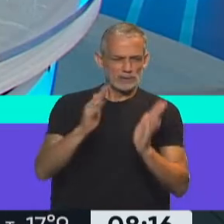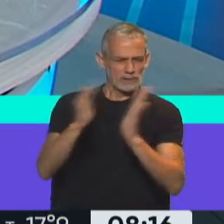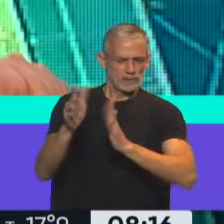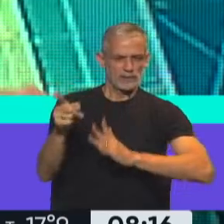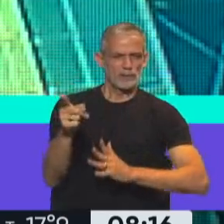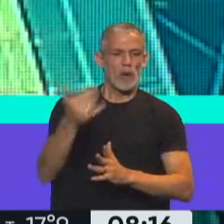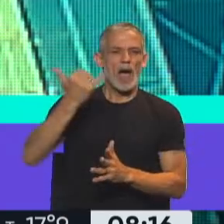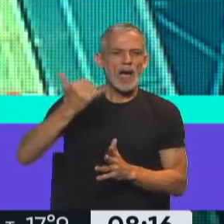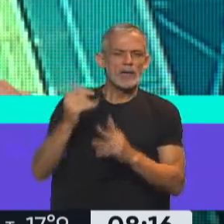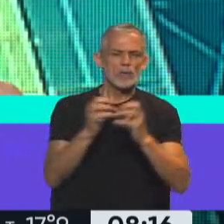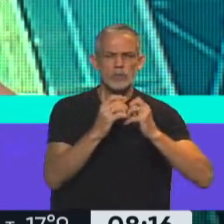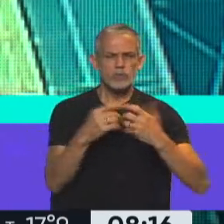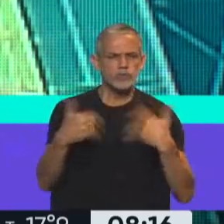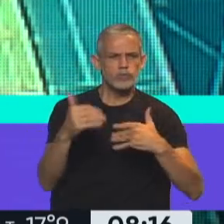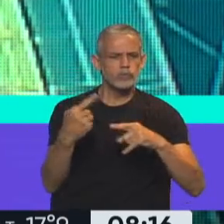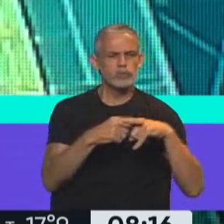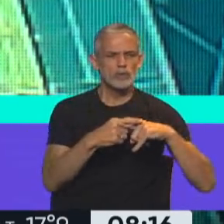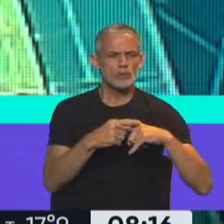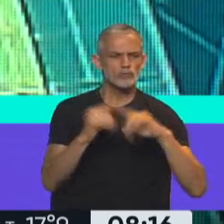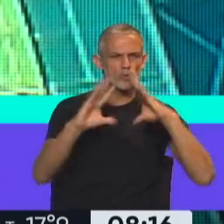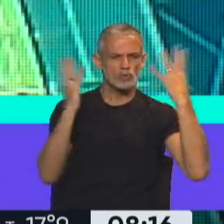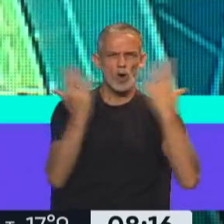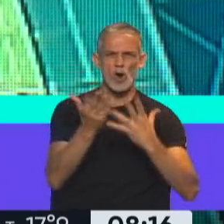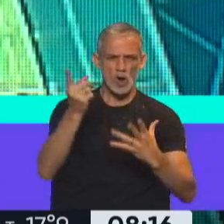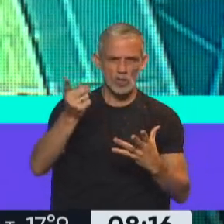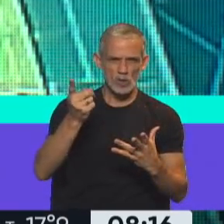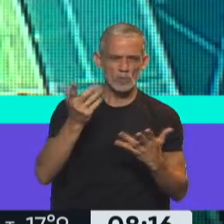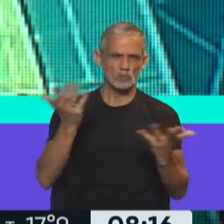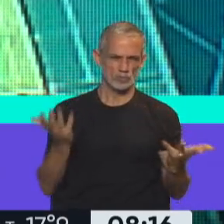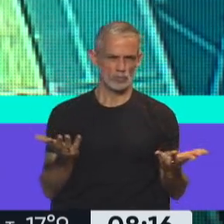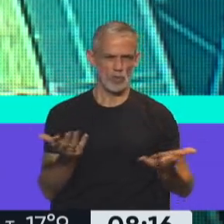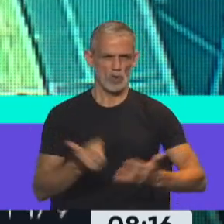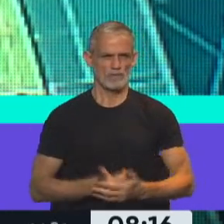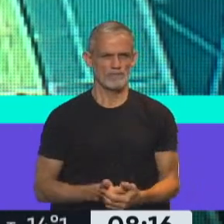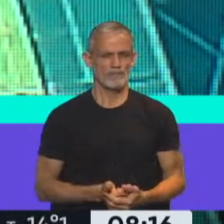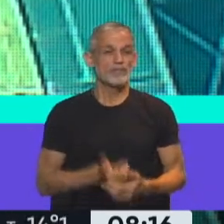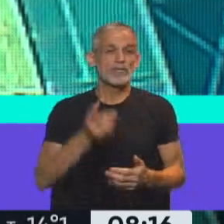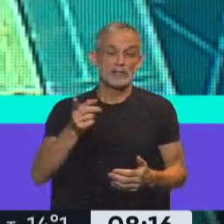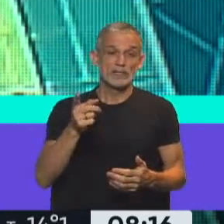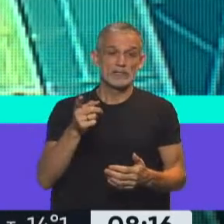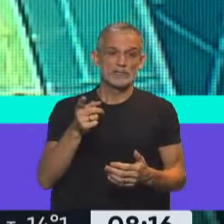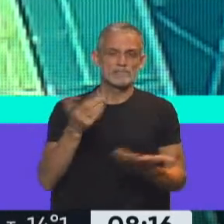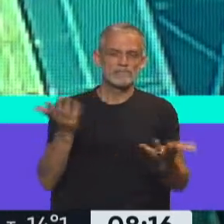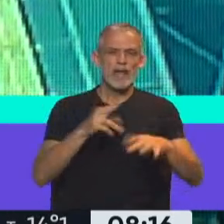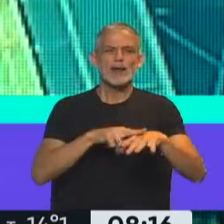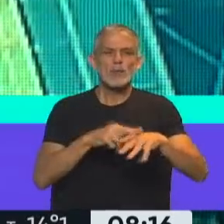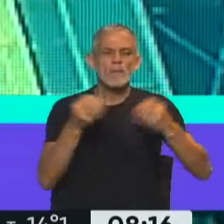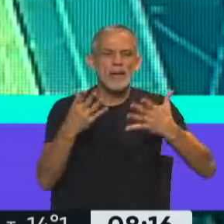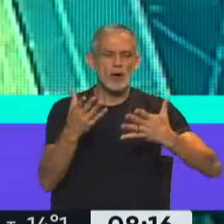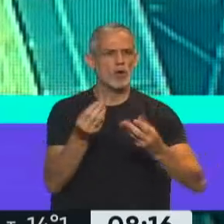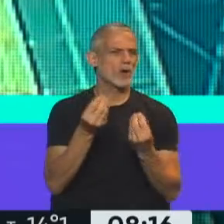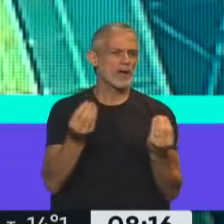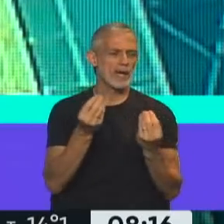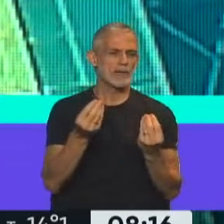Pero hay un debate a nivel mundial si es aconsejable avanzar